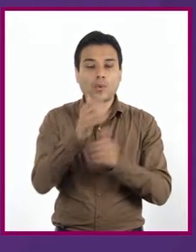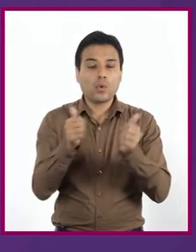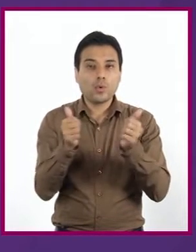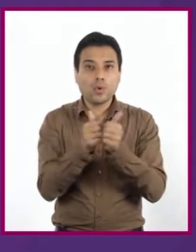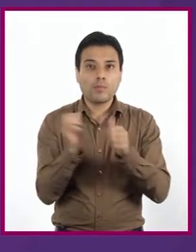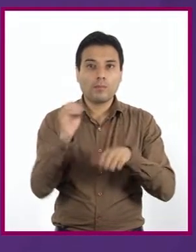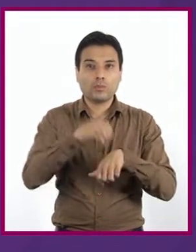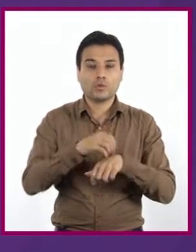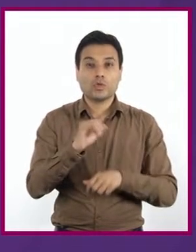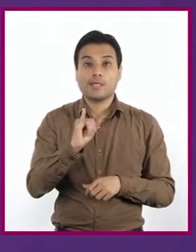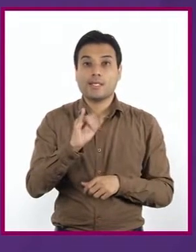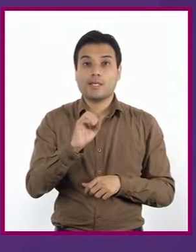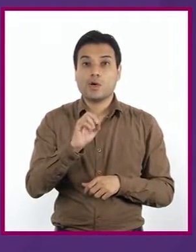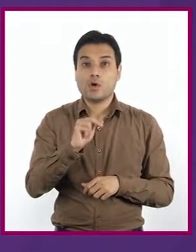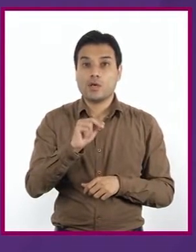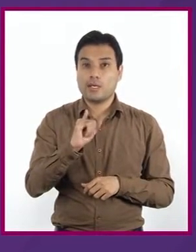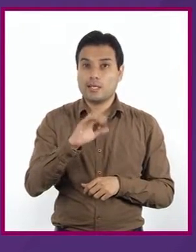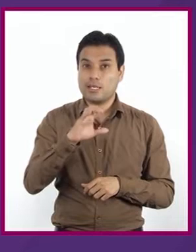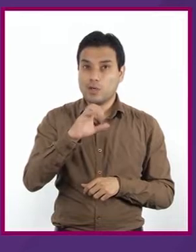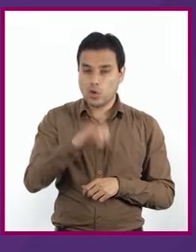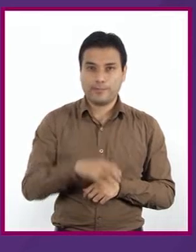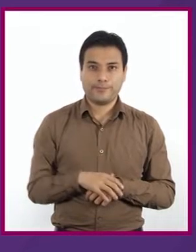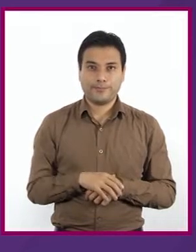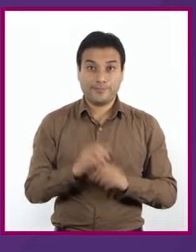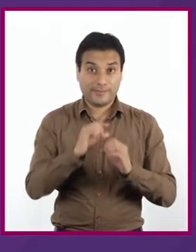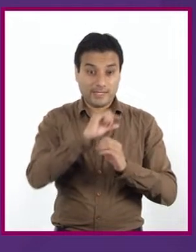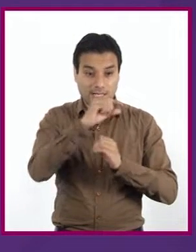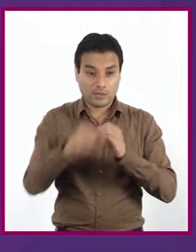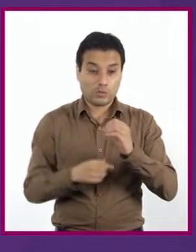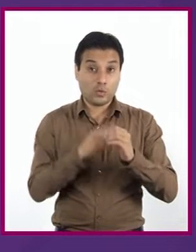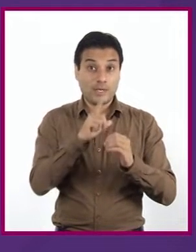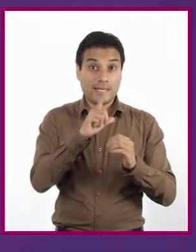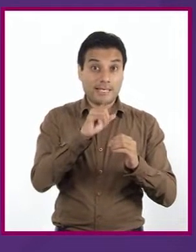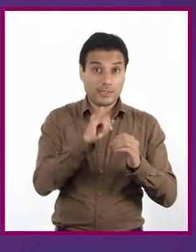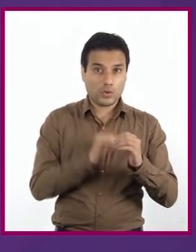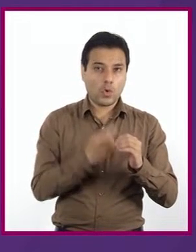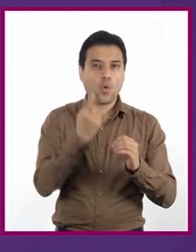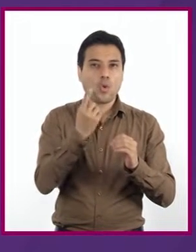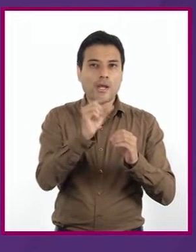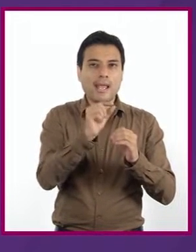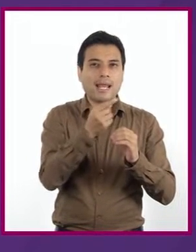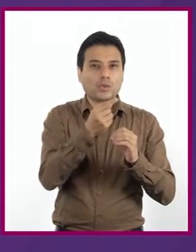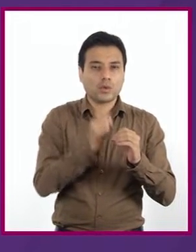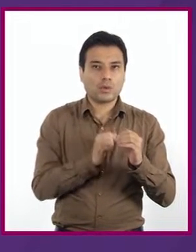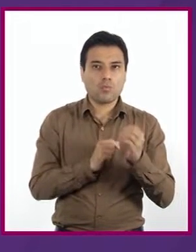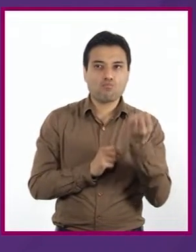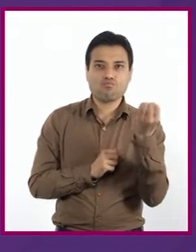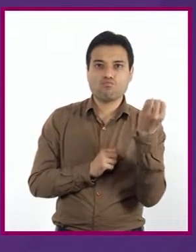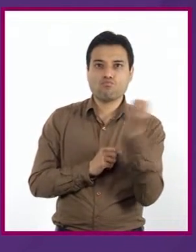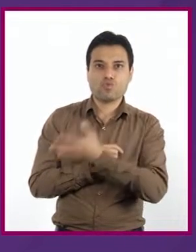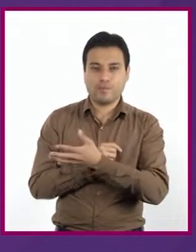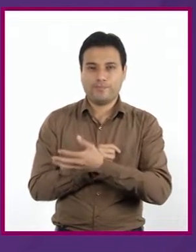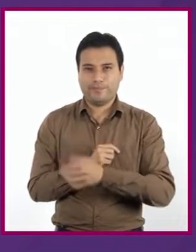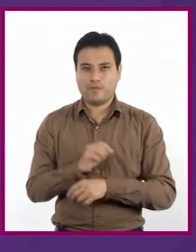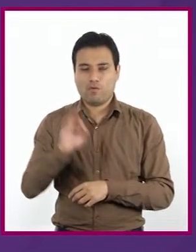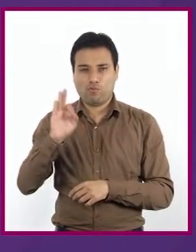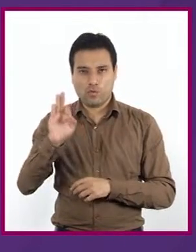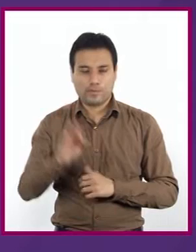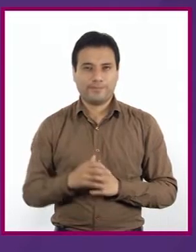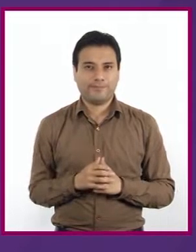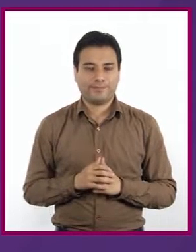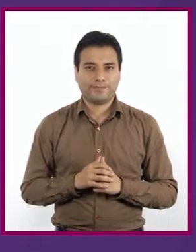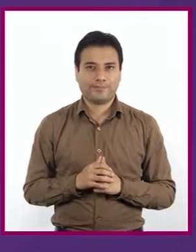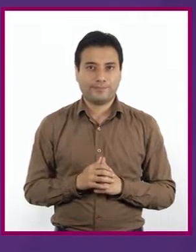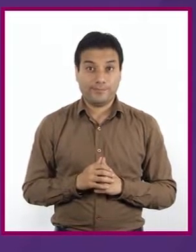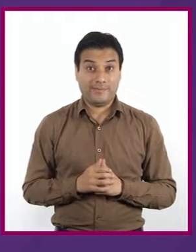es decir, los átomos de litio le transfieren su electrón de valencia a los átomos de flúor. De